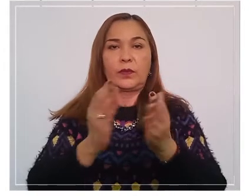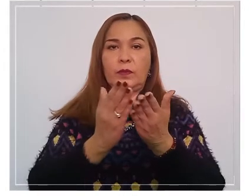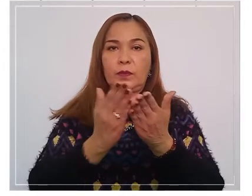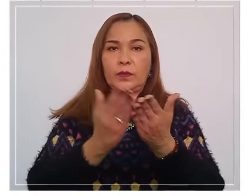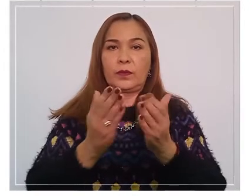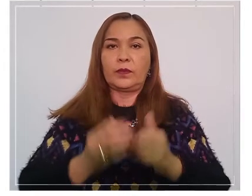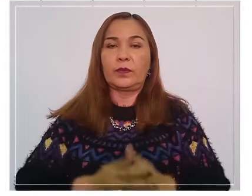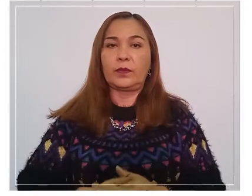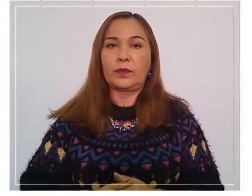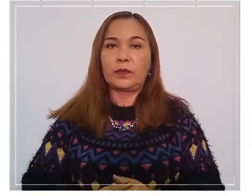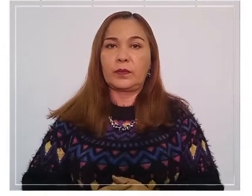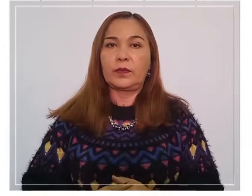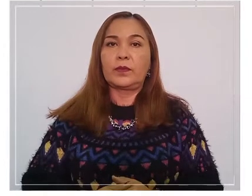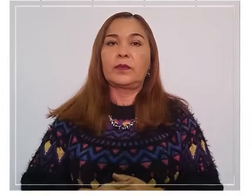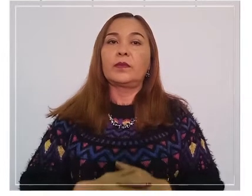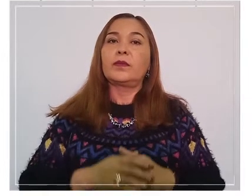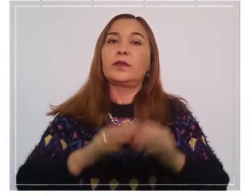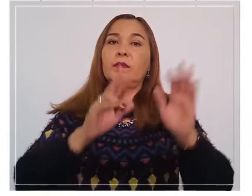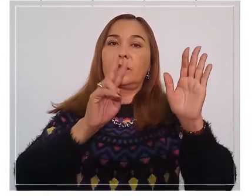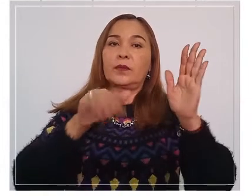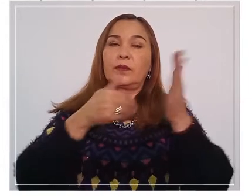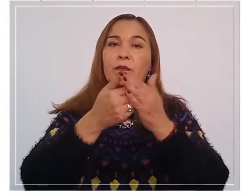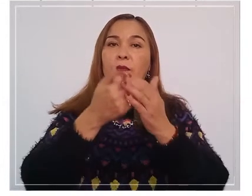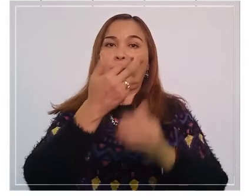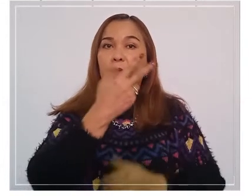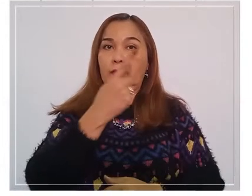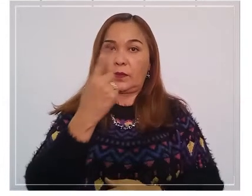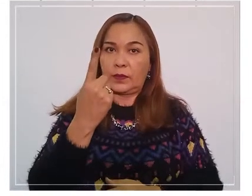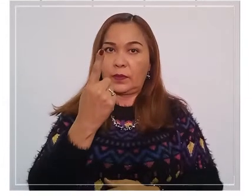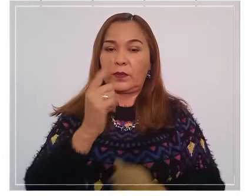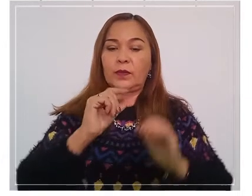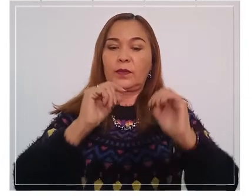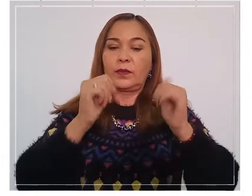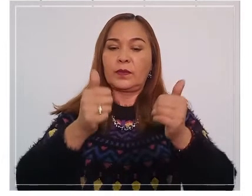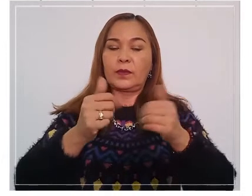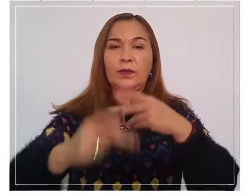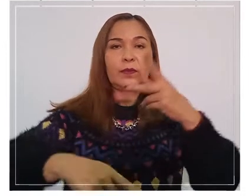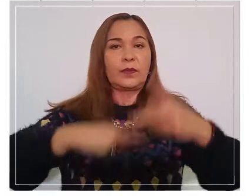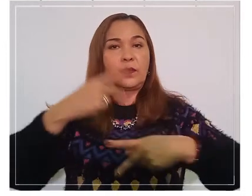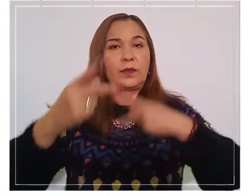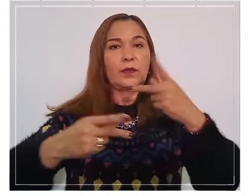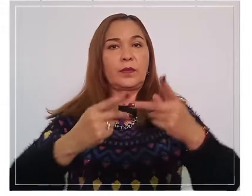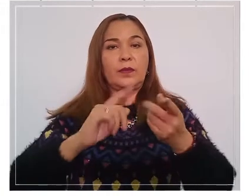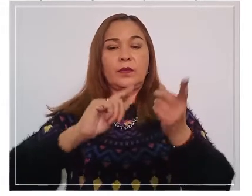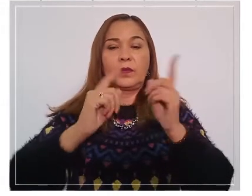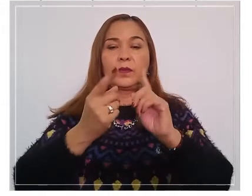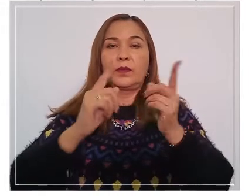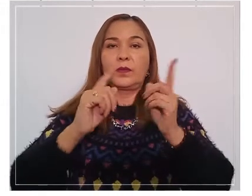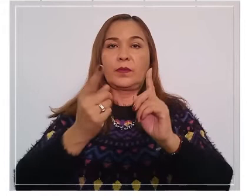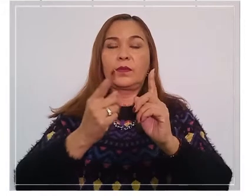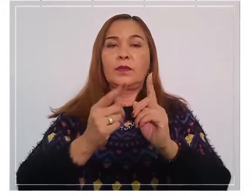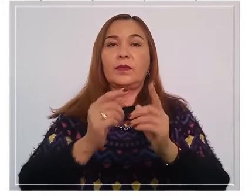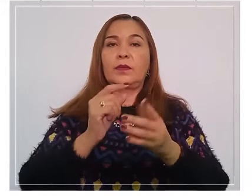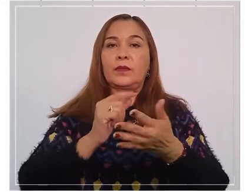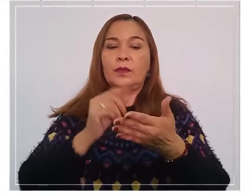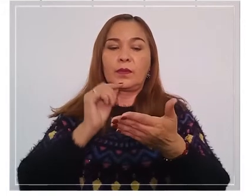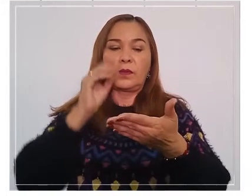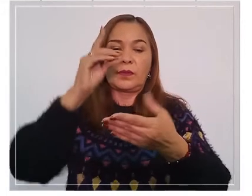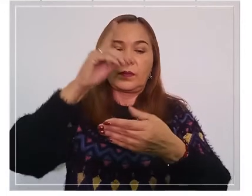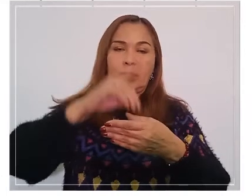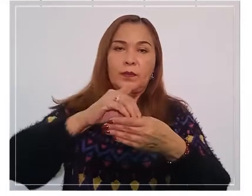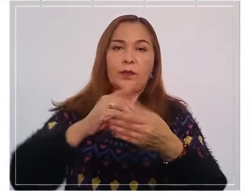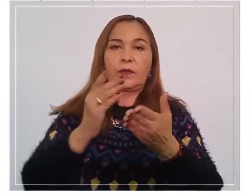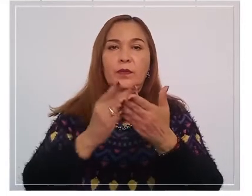modalidades del día 7 al 31 inicio del proceso de la modificación de la matrícula